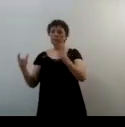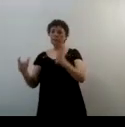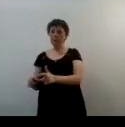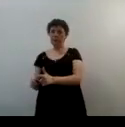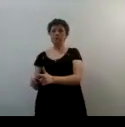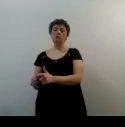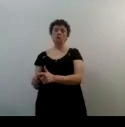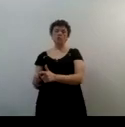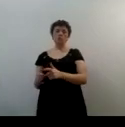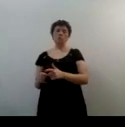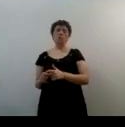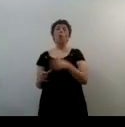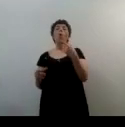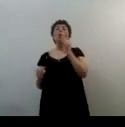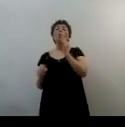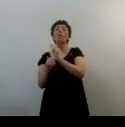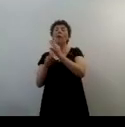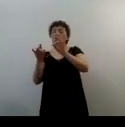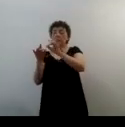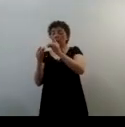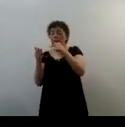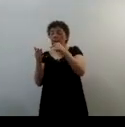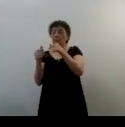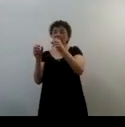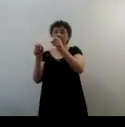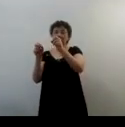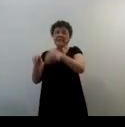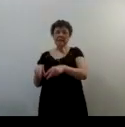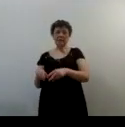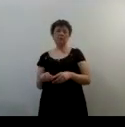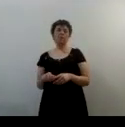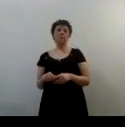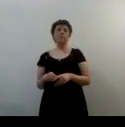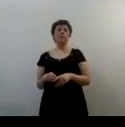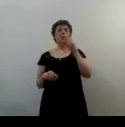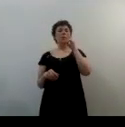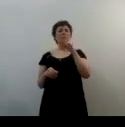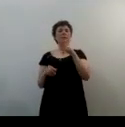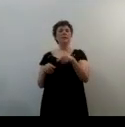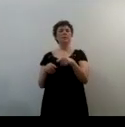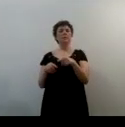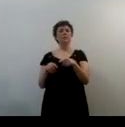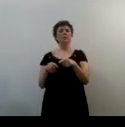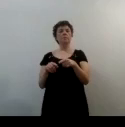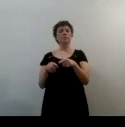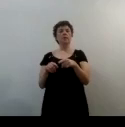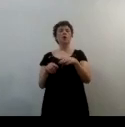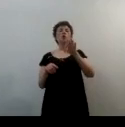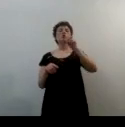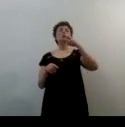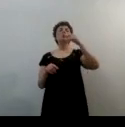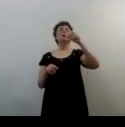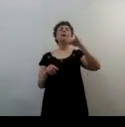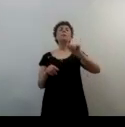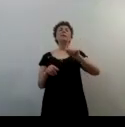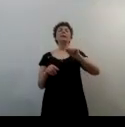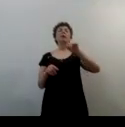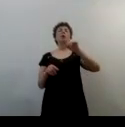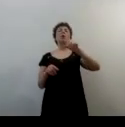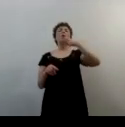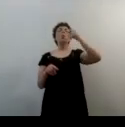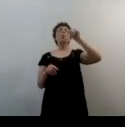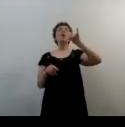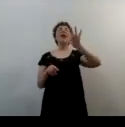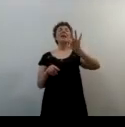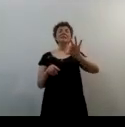sal. Sí que, por ejemplo, veis ahí sucedáneos, surimi, gulas, eso no son conservas, son